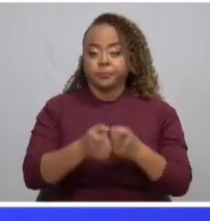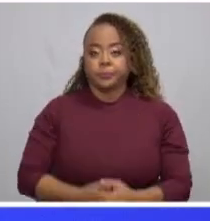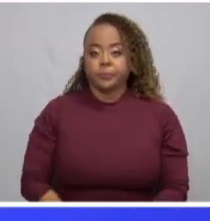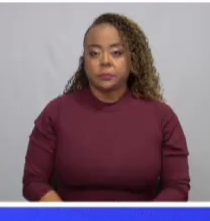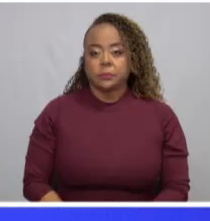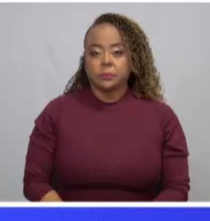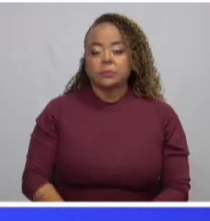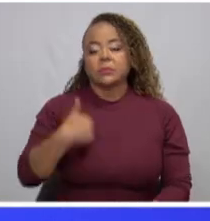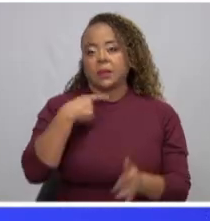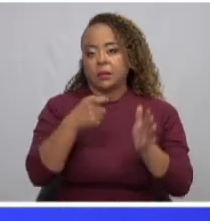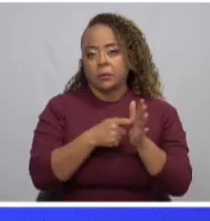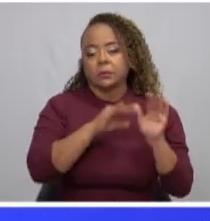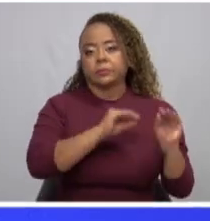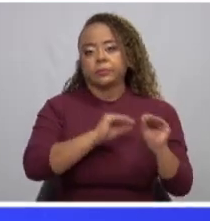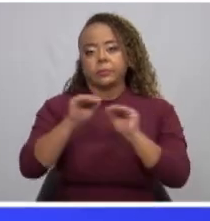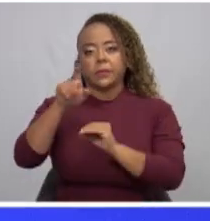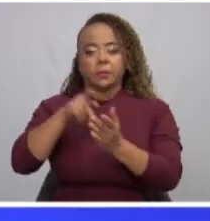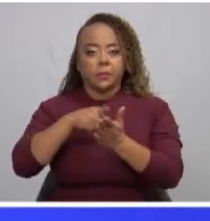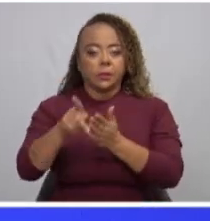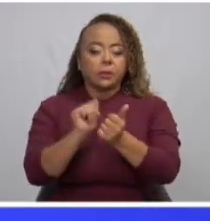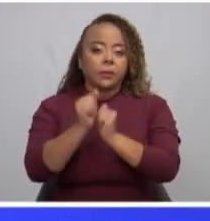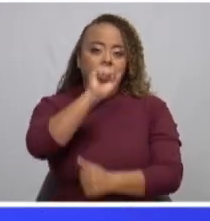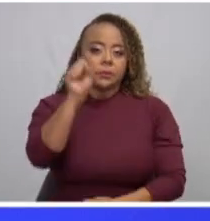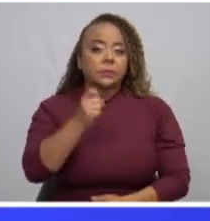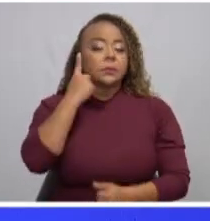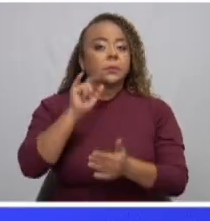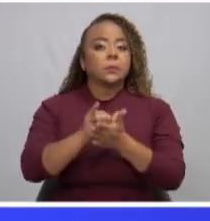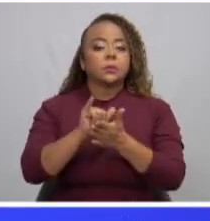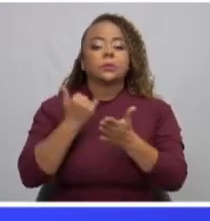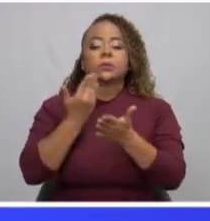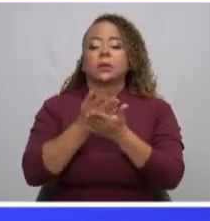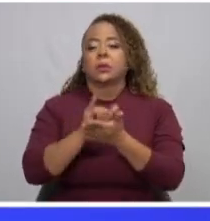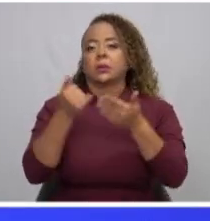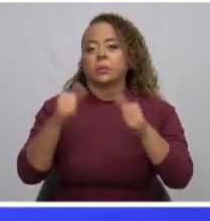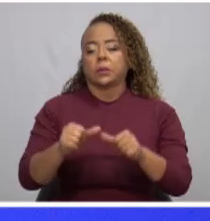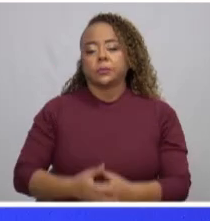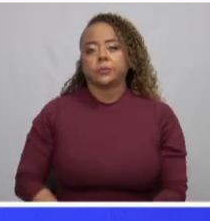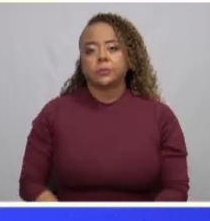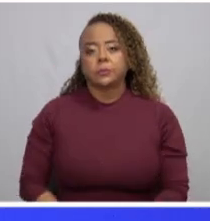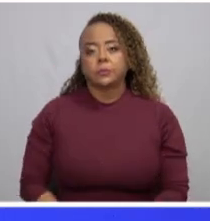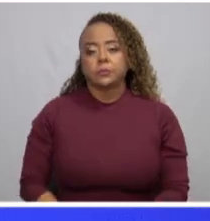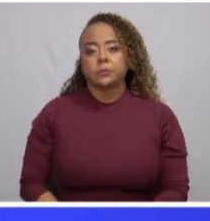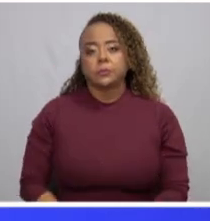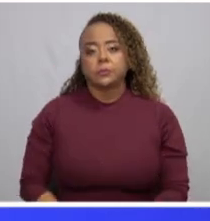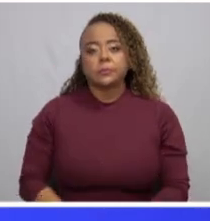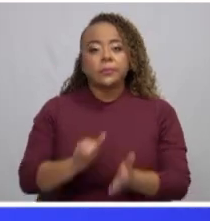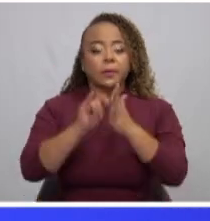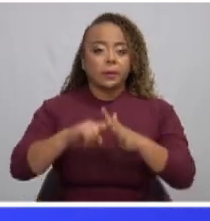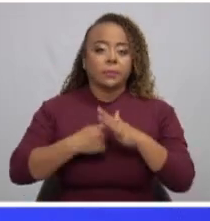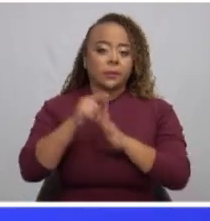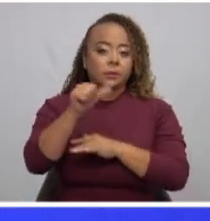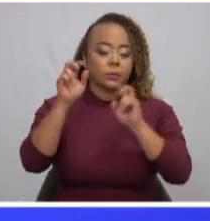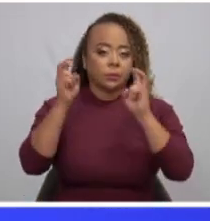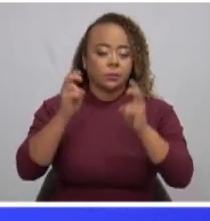arrastra esas deudas que tiene que pagarlas el deportivo sapriza y por eso es que llega a este acuerdo de pago que ahí entra Otro